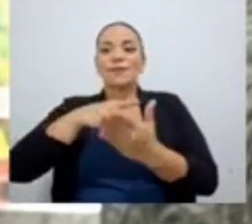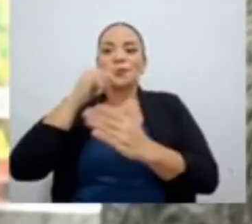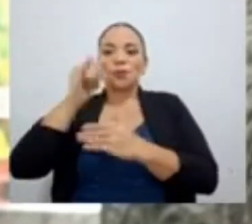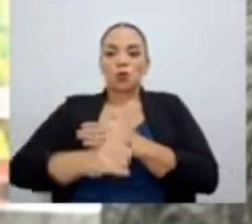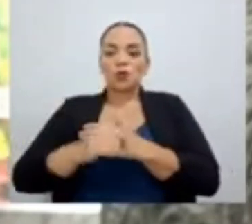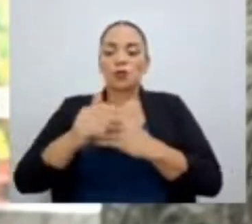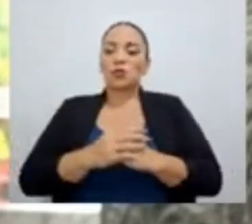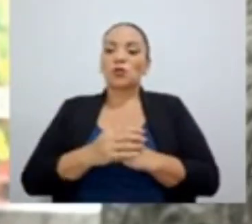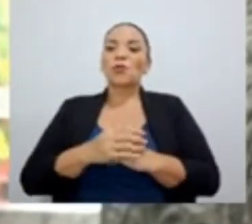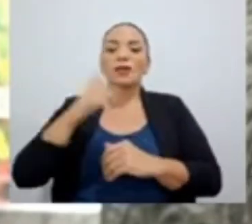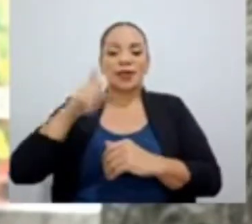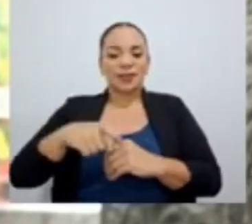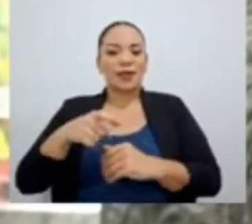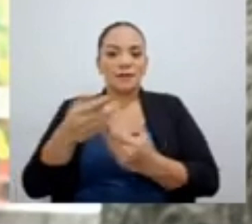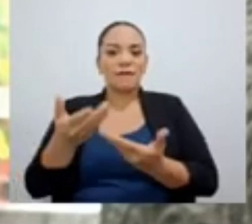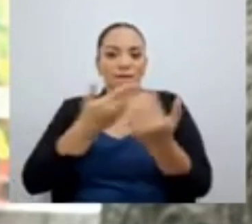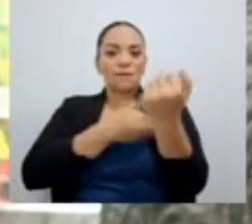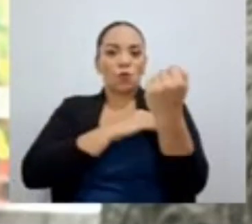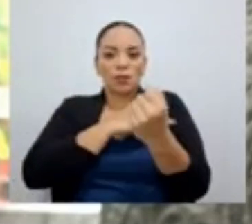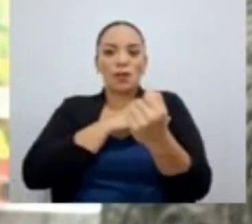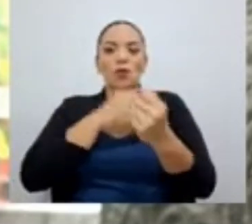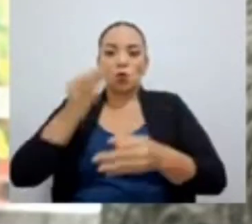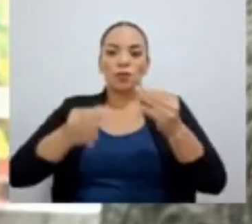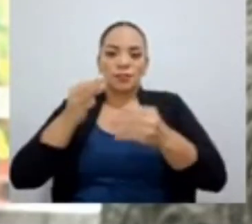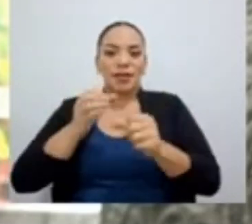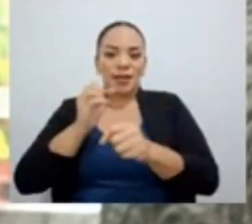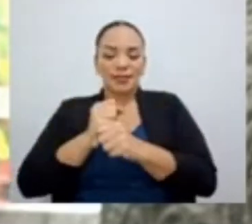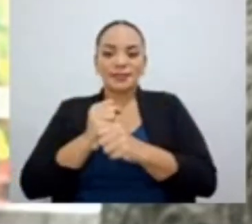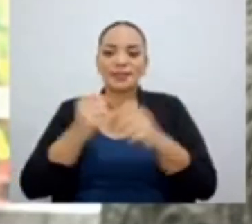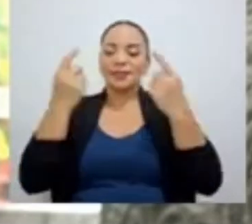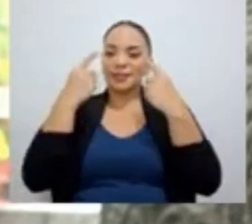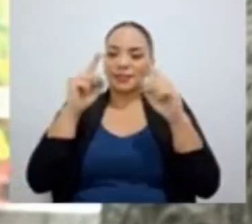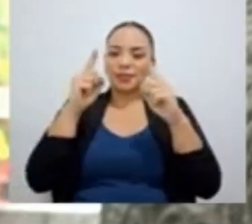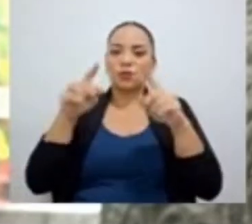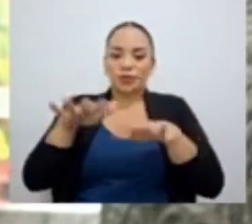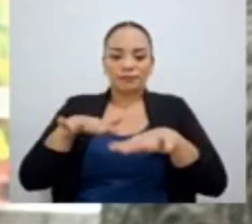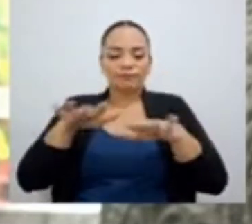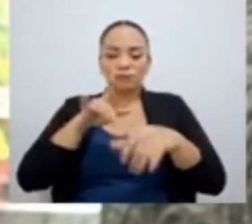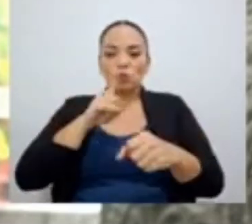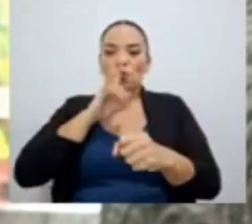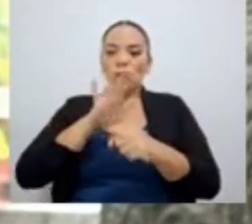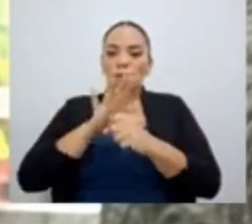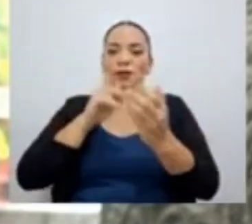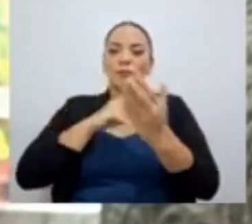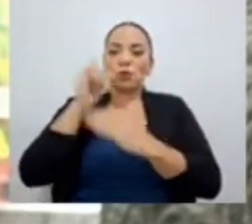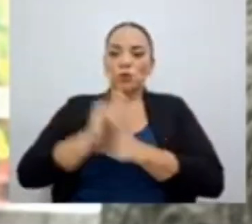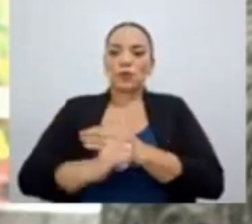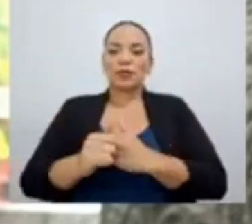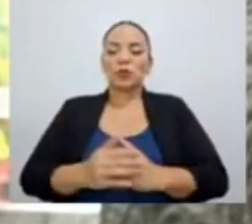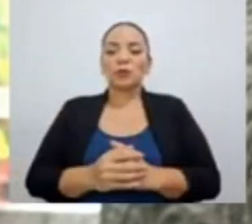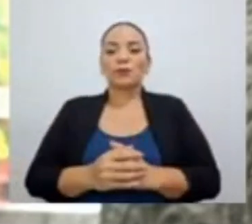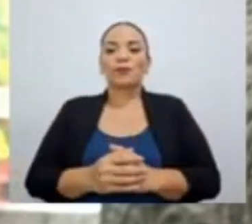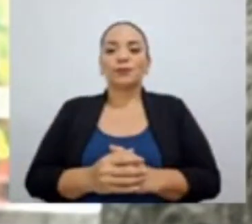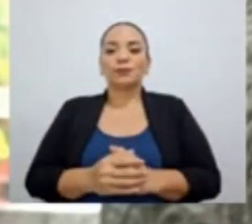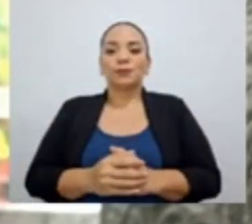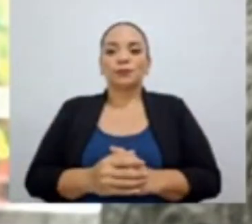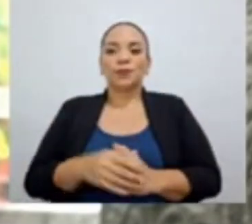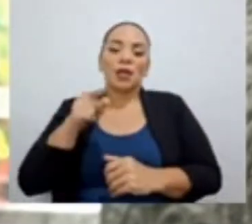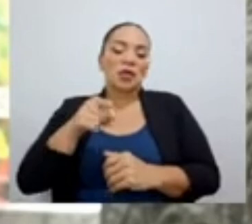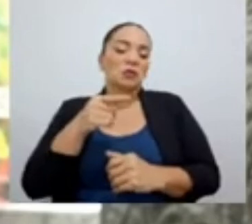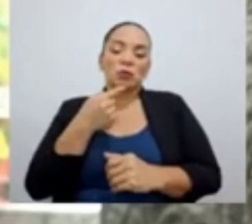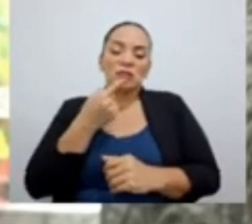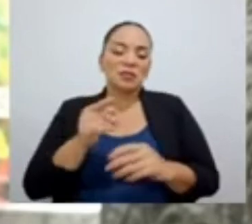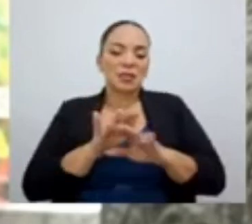llevar a cabo el Poder Judicial para hacer una realidad este proyecto. Eso sería lo único que yo quisiera agregar,